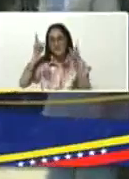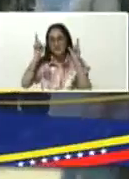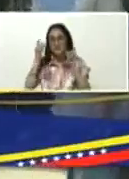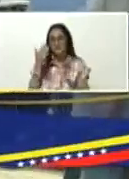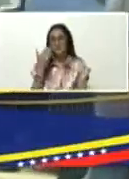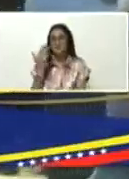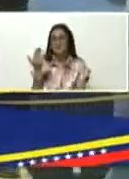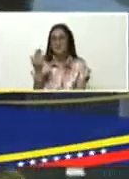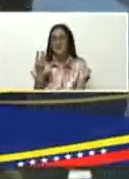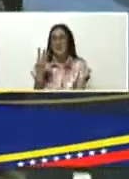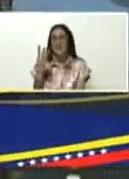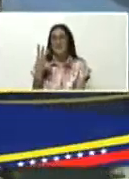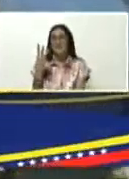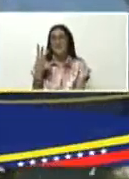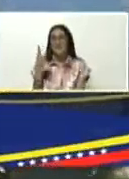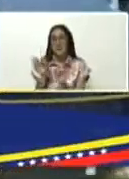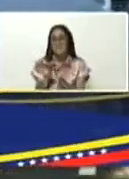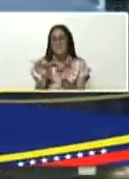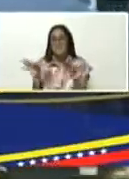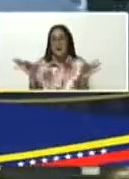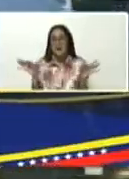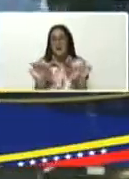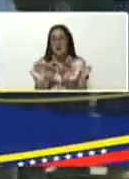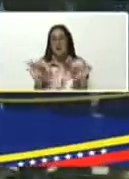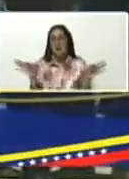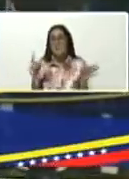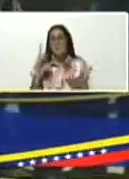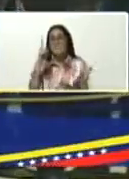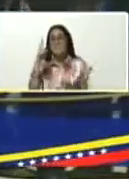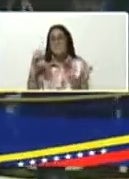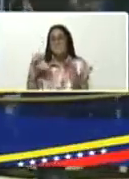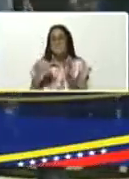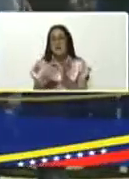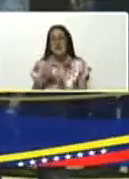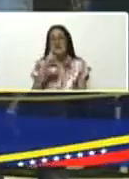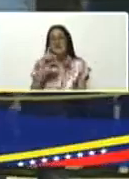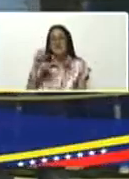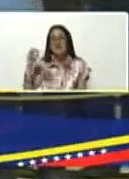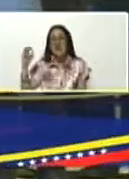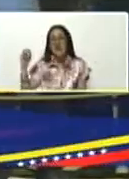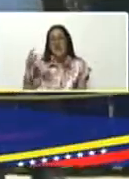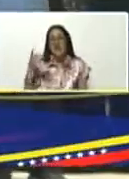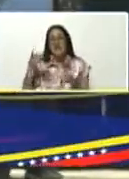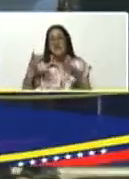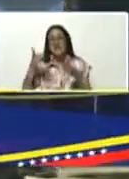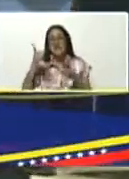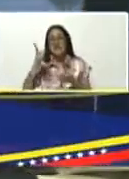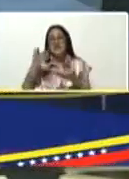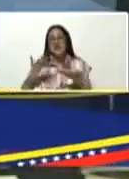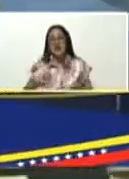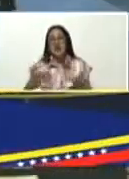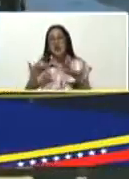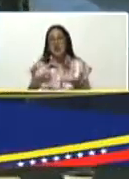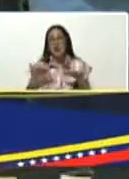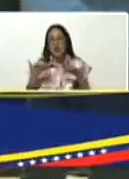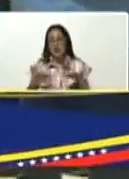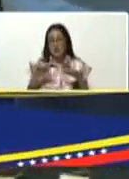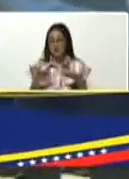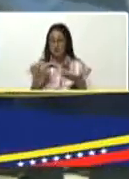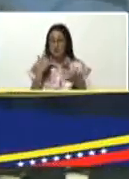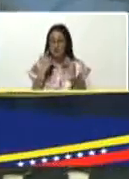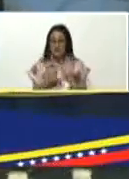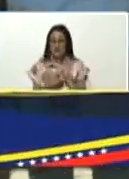de 3 metros de largo y 1.100 kilos promedio de peso, que es de verdad. Ahí está la